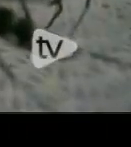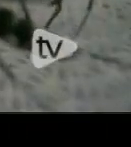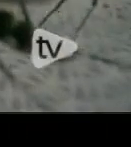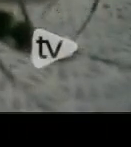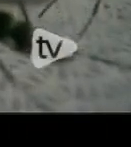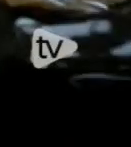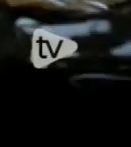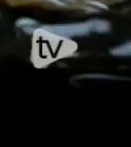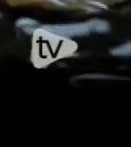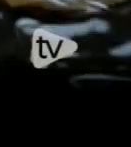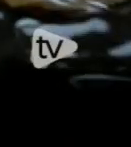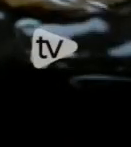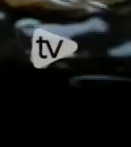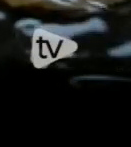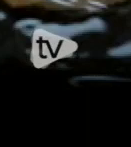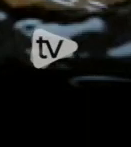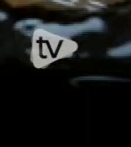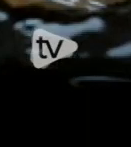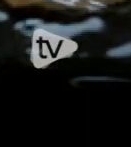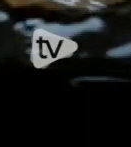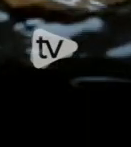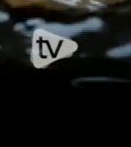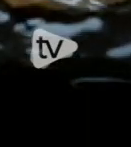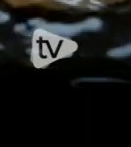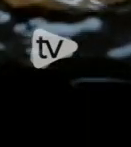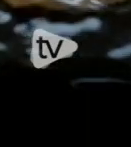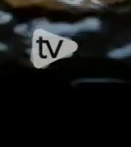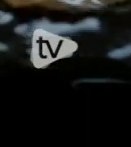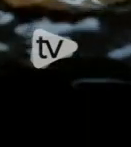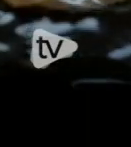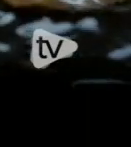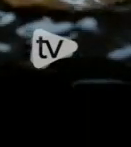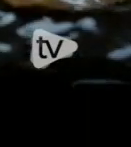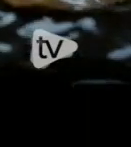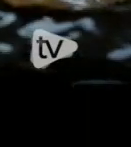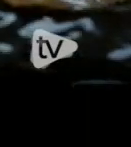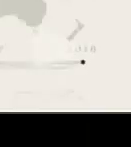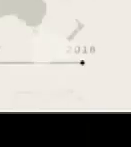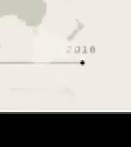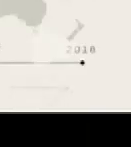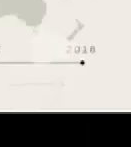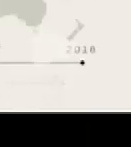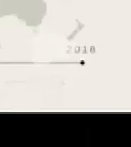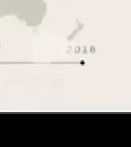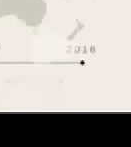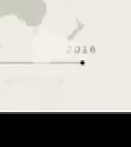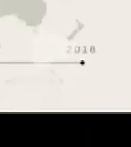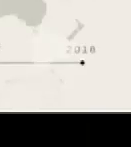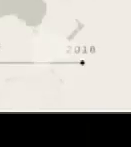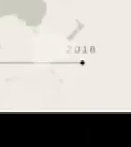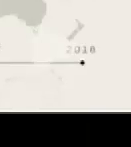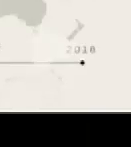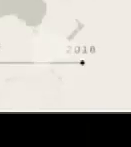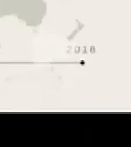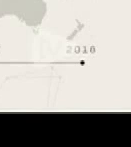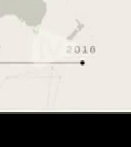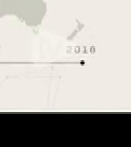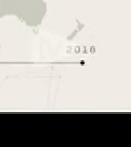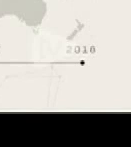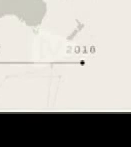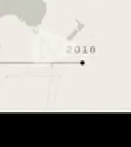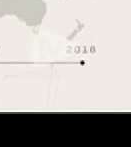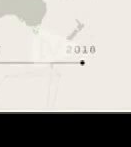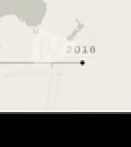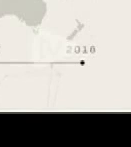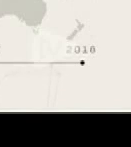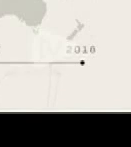este pequeño animal transportan enfermedades a gran escala. Las condiciones higiénicas han ayudado a que el desarrollo de estos insectos se